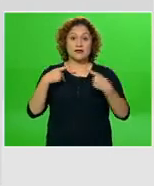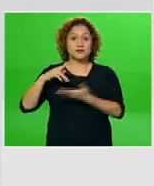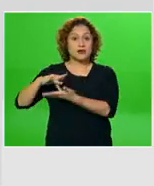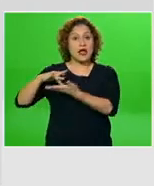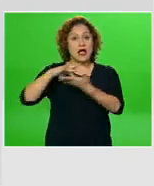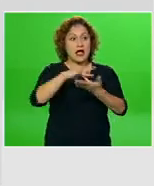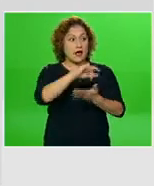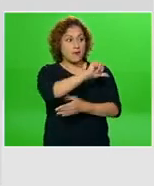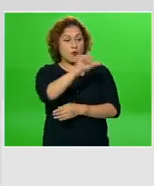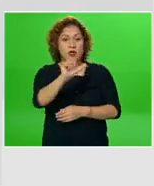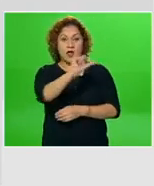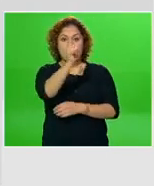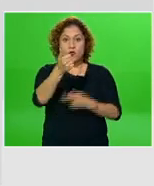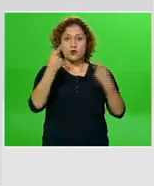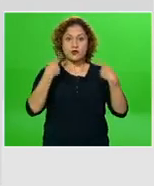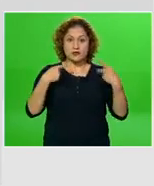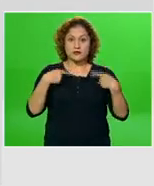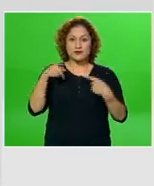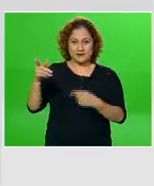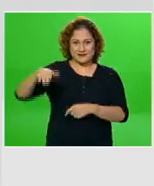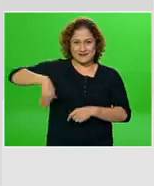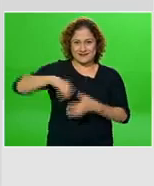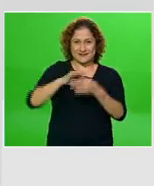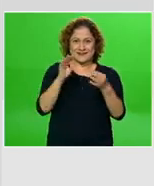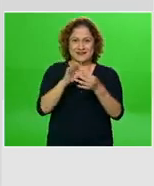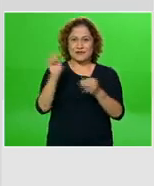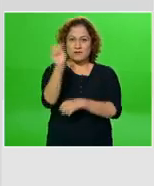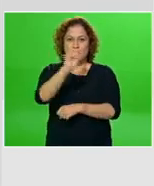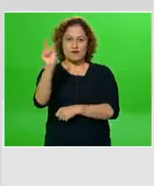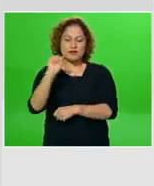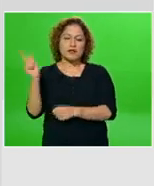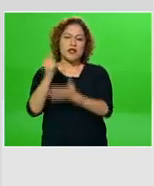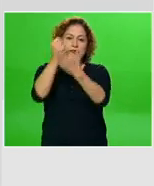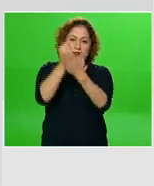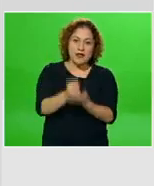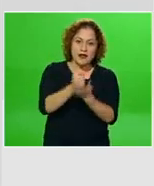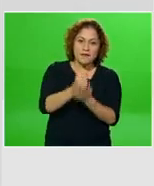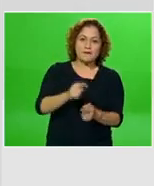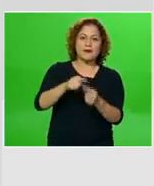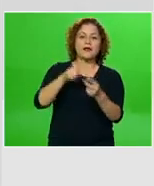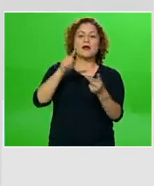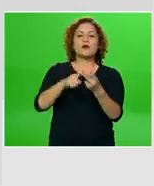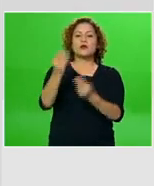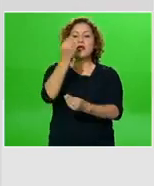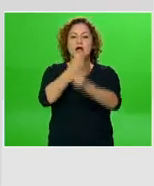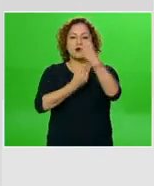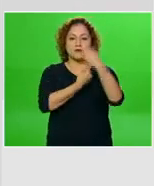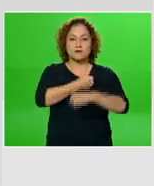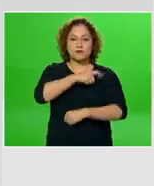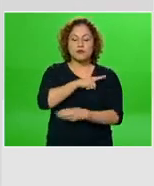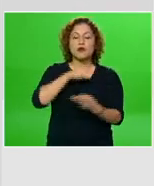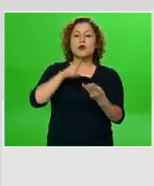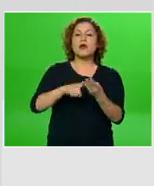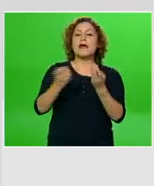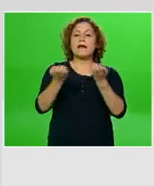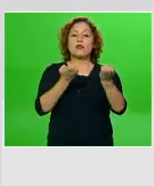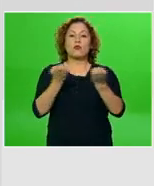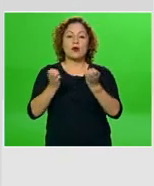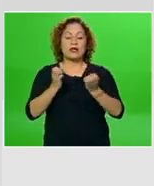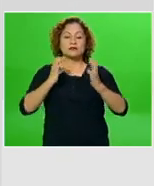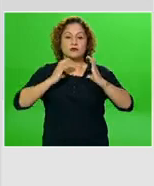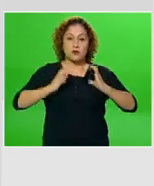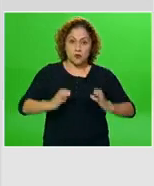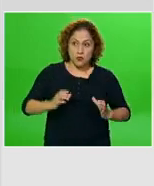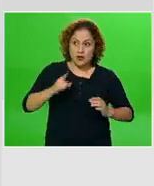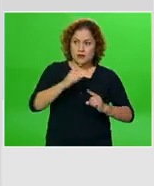y fisioterapeutas nutriólogos también licenciados en educación física etcétera es decir todo el personal que